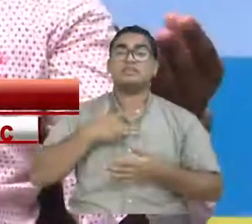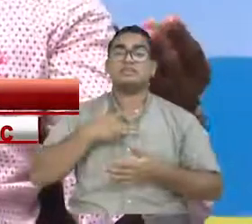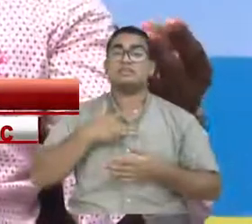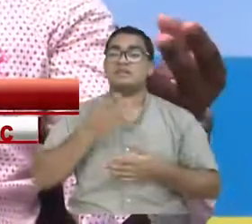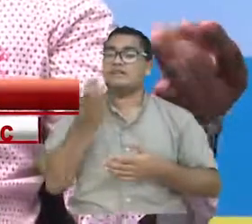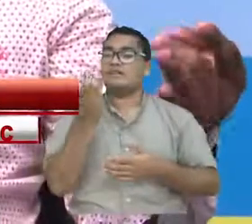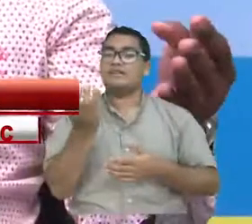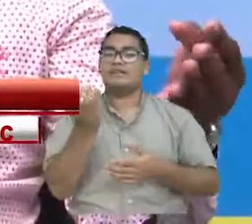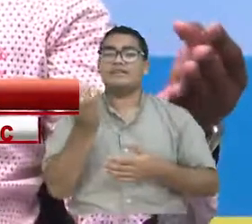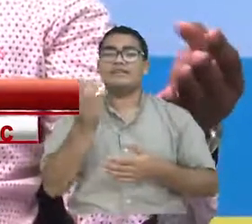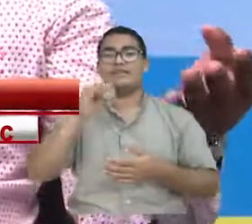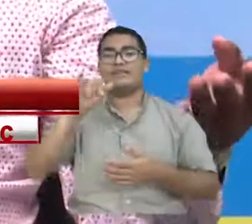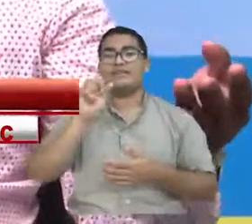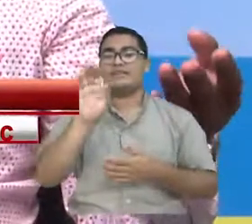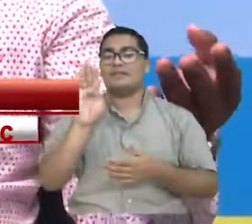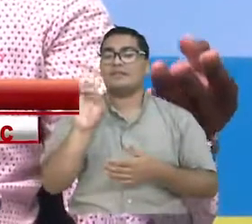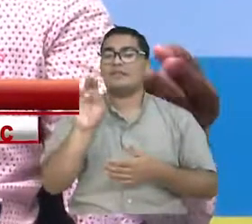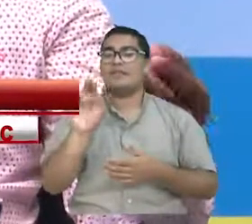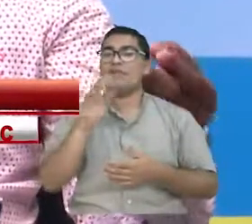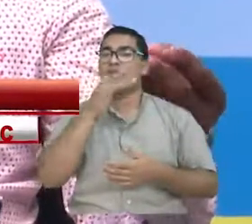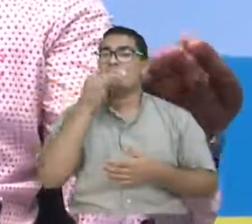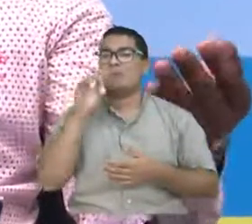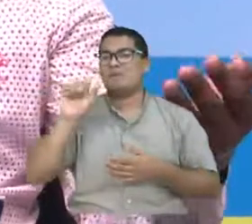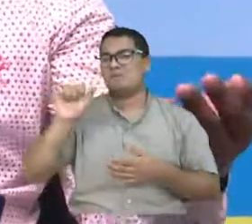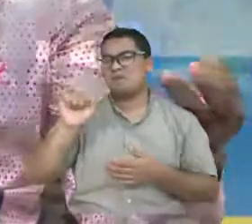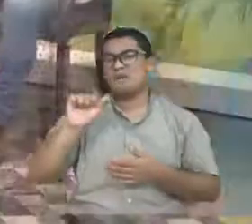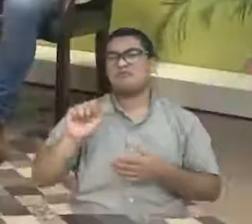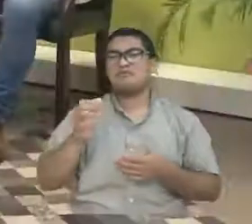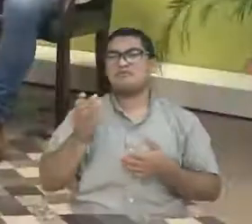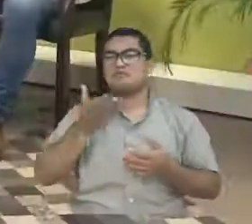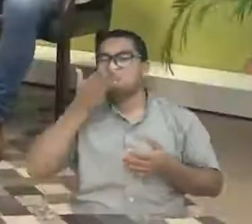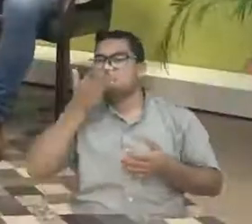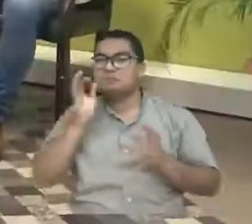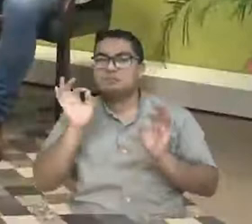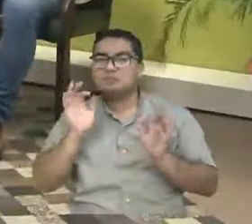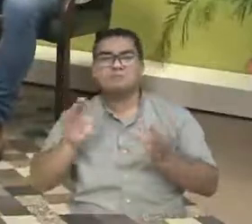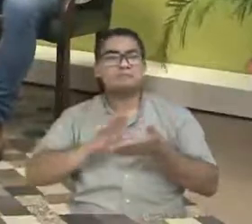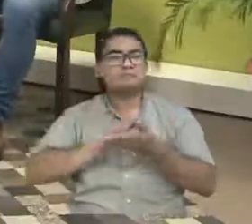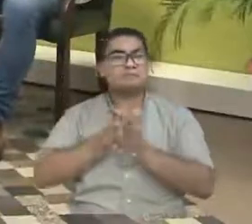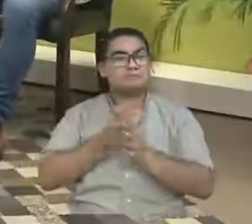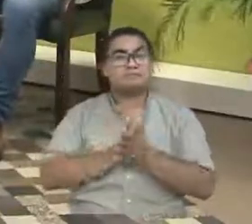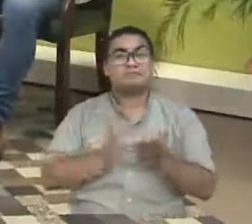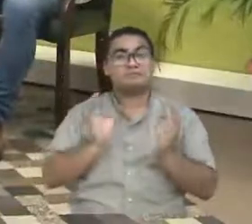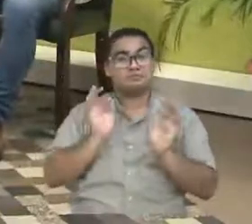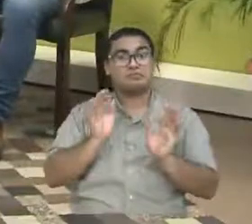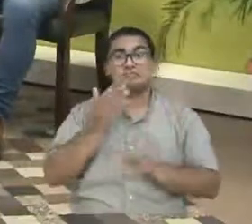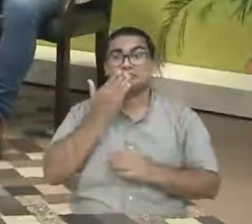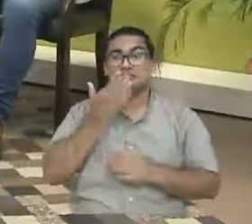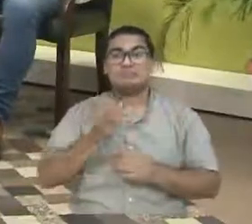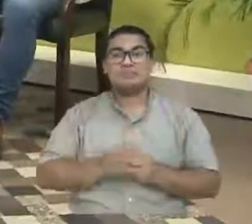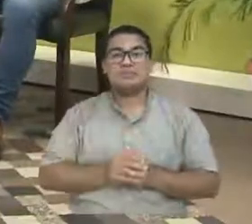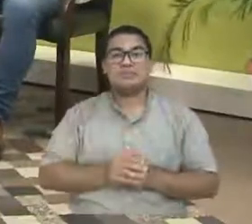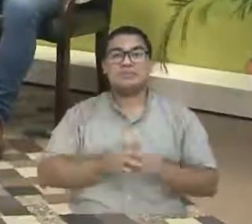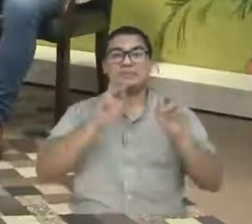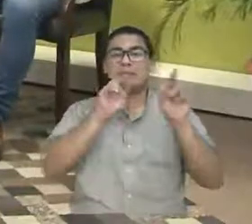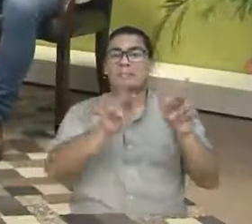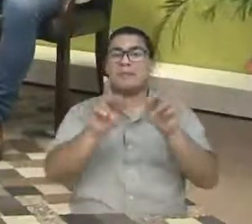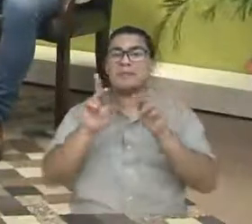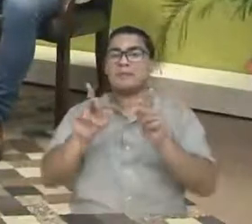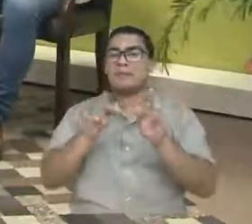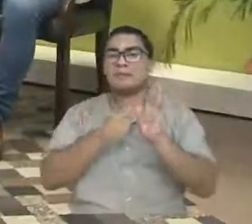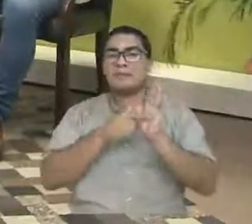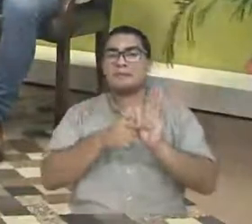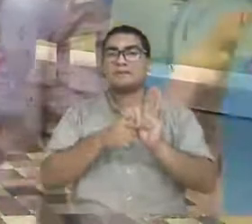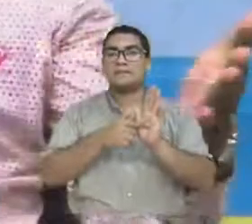amarillento. Sí, no hay ningún problema. Sin no neutro. Tenga muchos olores. Hay personas, sí, sin embargo, que utilizan, por ejemplo,